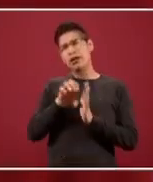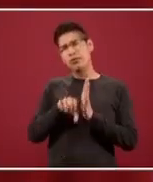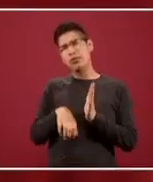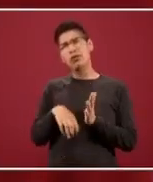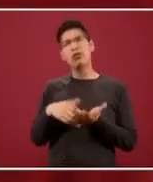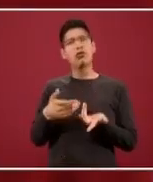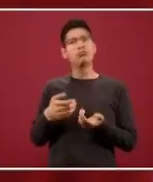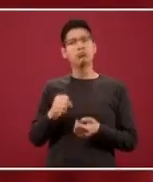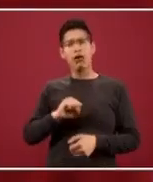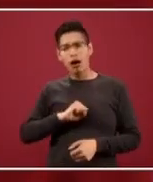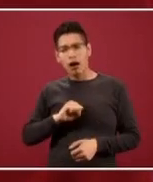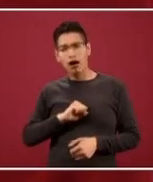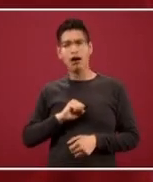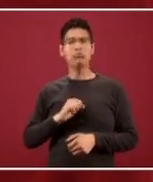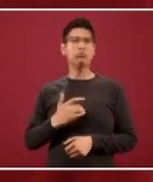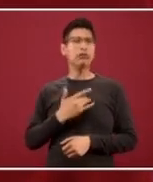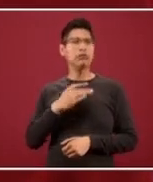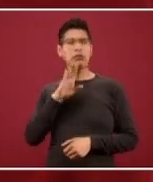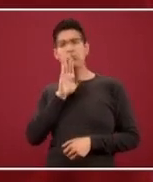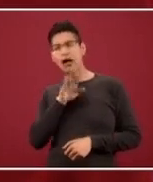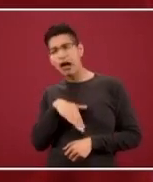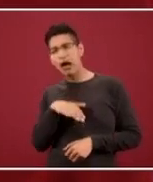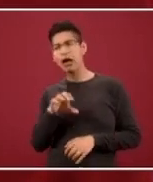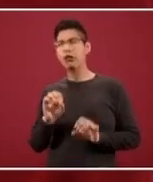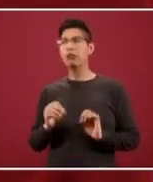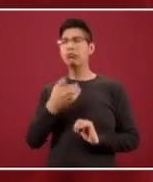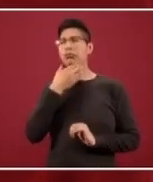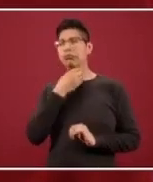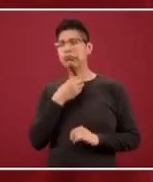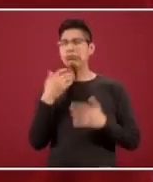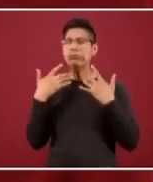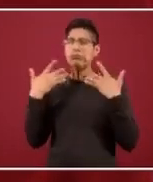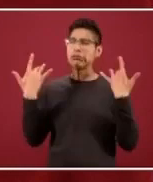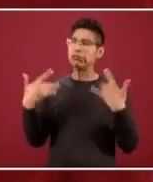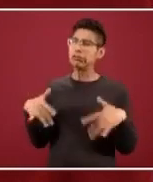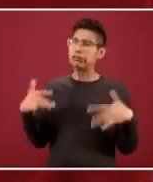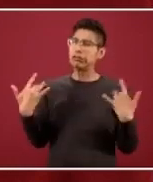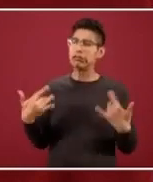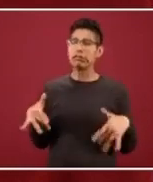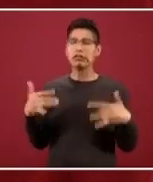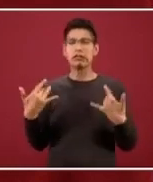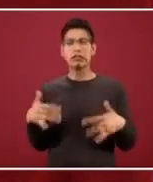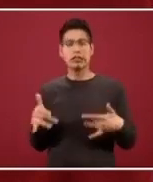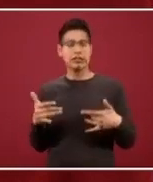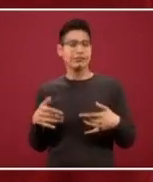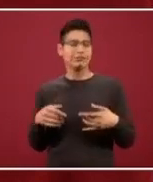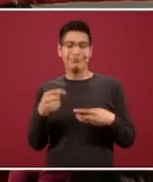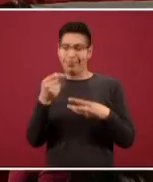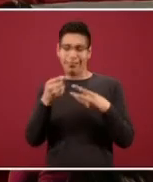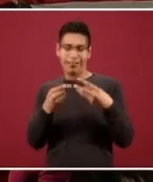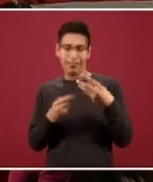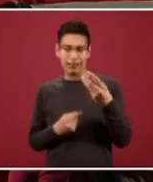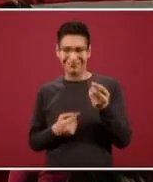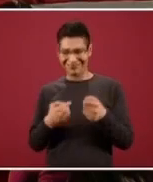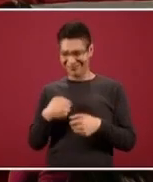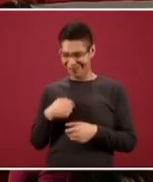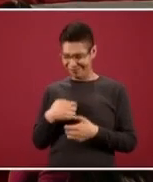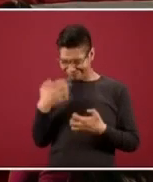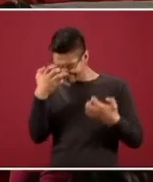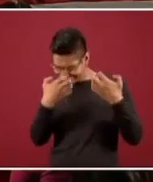fiebre, tos, malestar general, dolor de garganta, ¿sí? Y tengo que